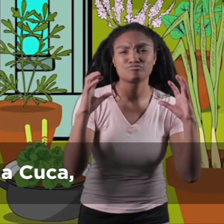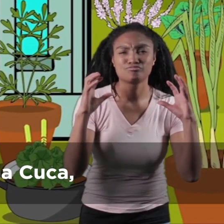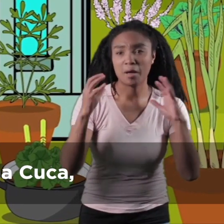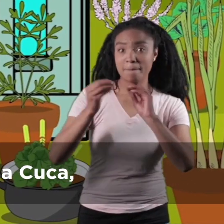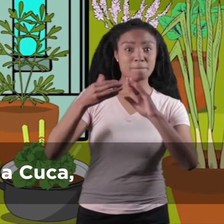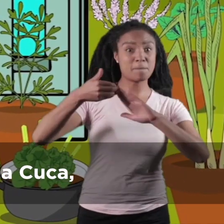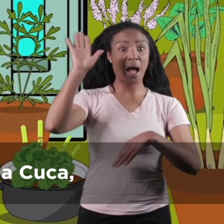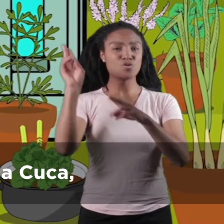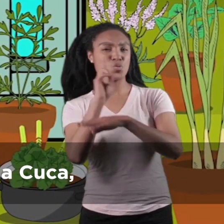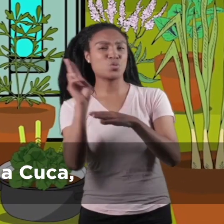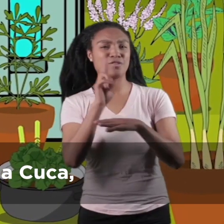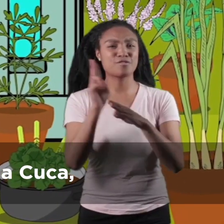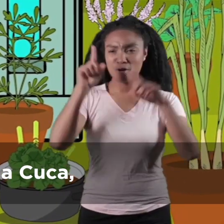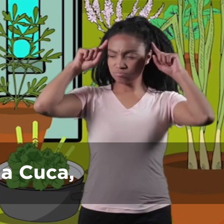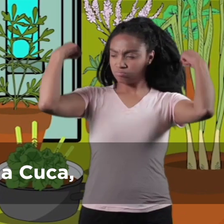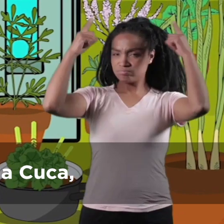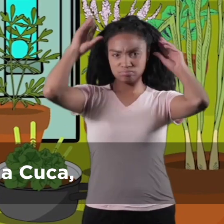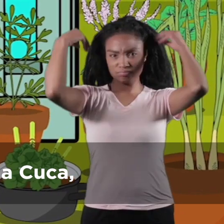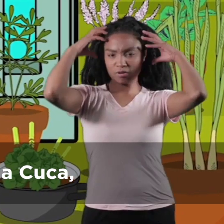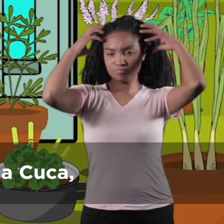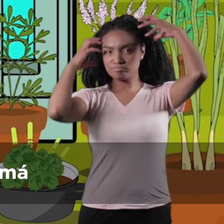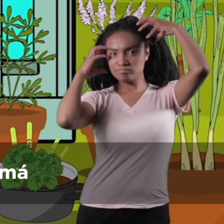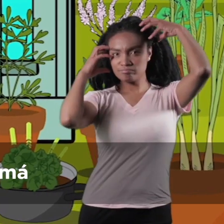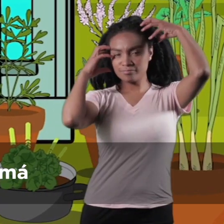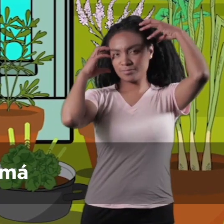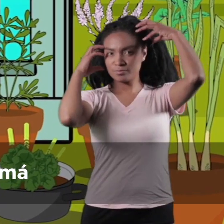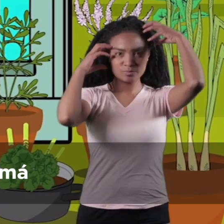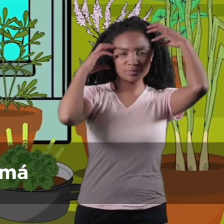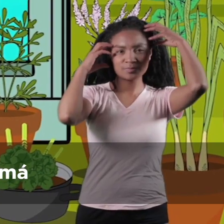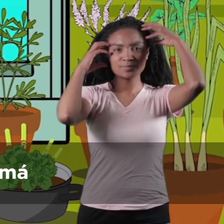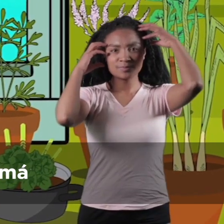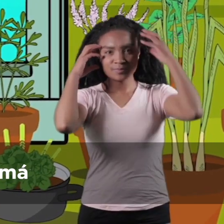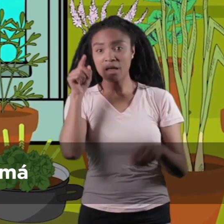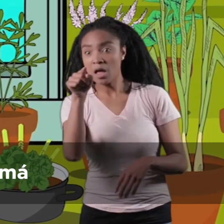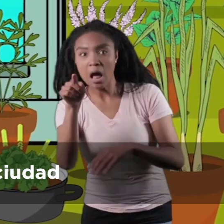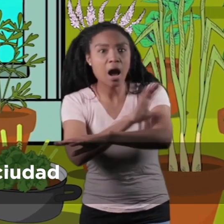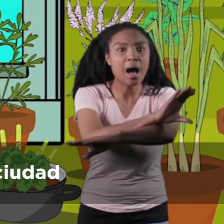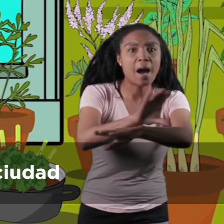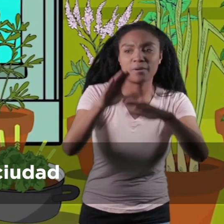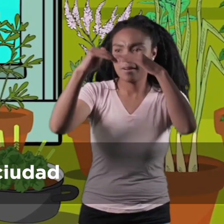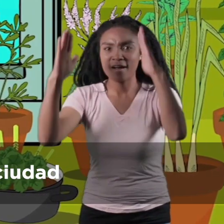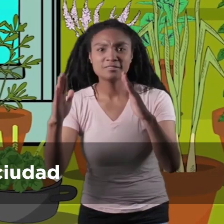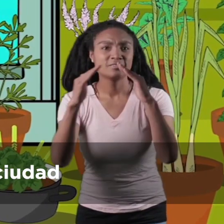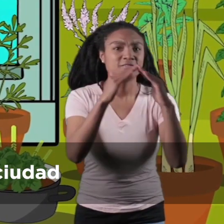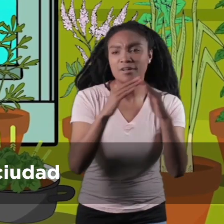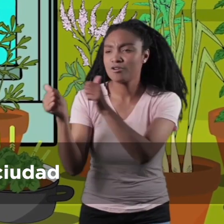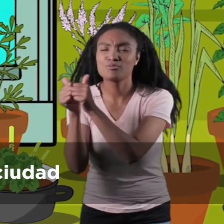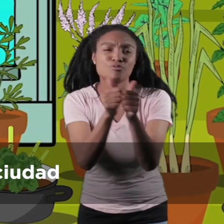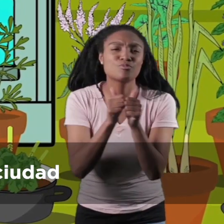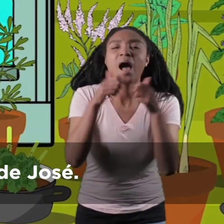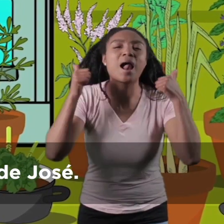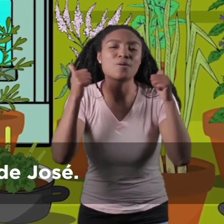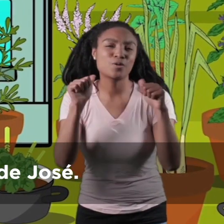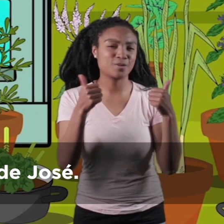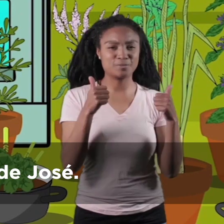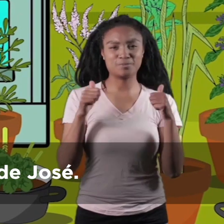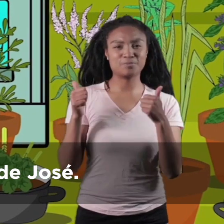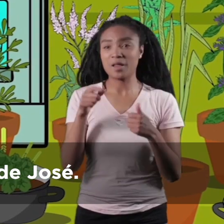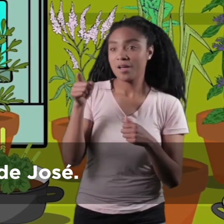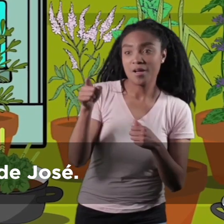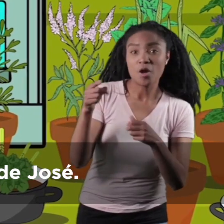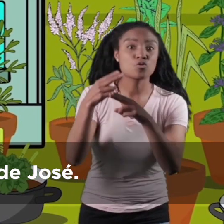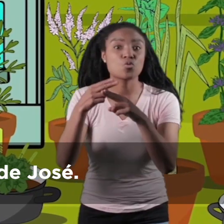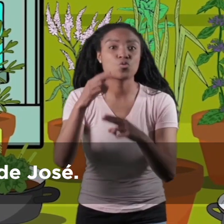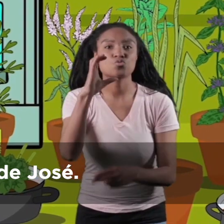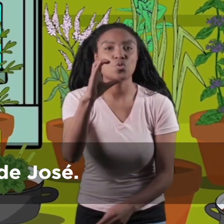al cuidado de su abuela, Doña Cuca, ya que su papá y su mamá tuvieron que emigrar a la ciudad para ayudar en